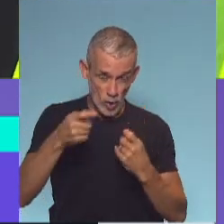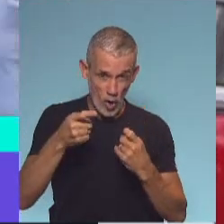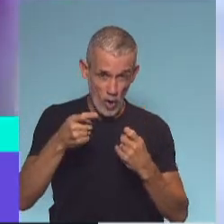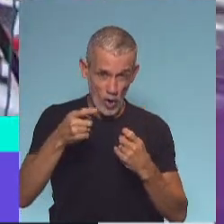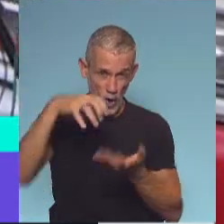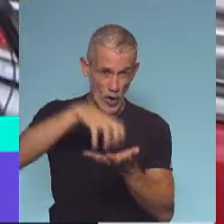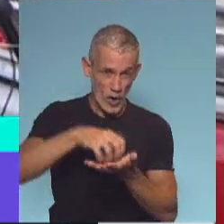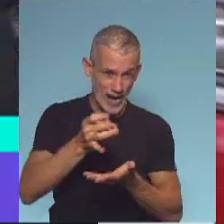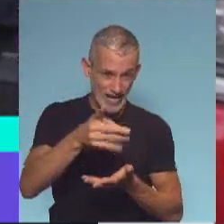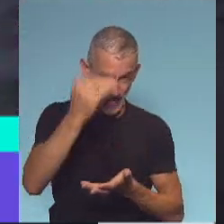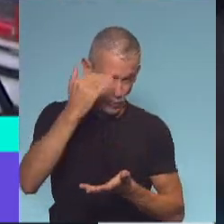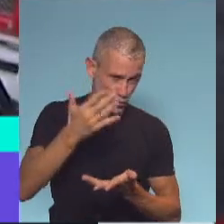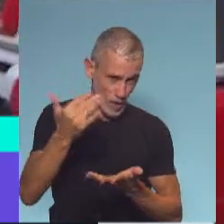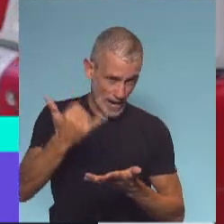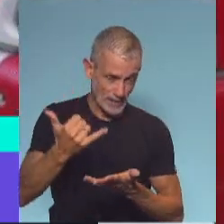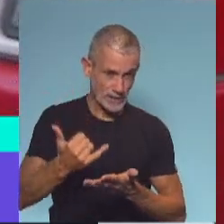terminales?